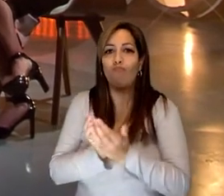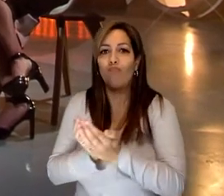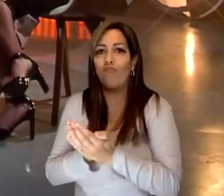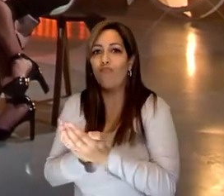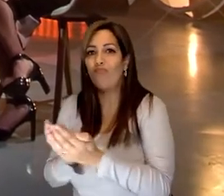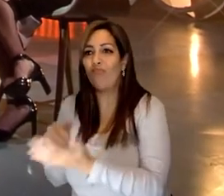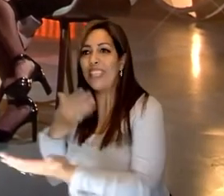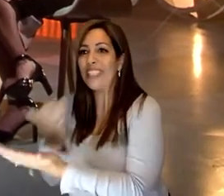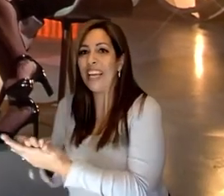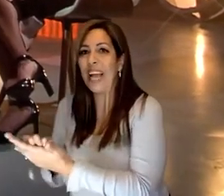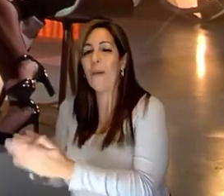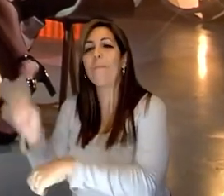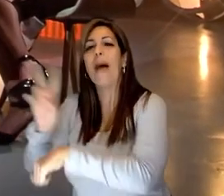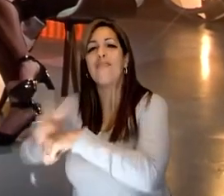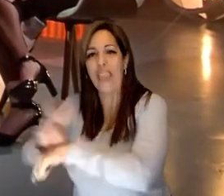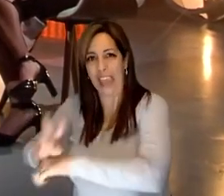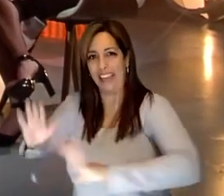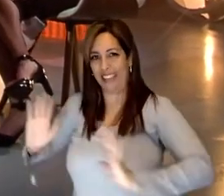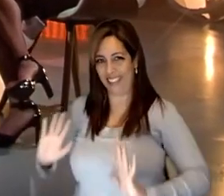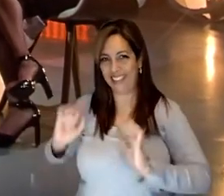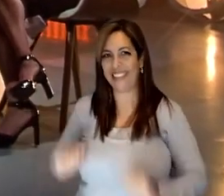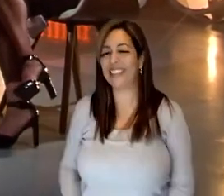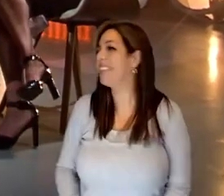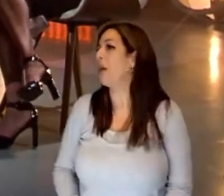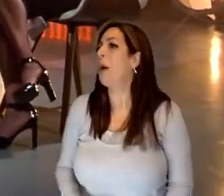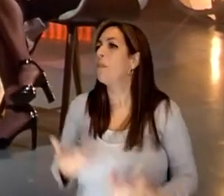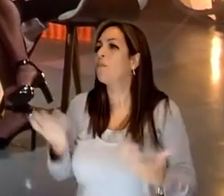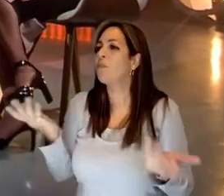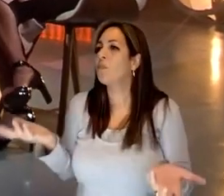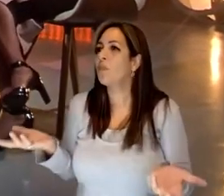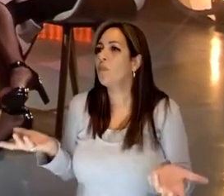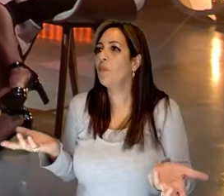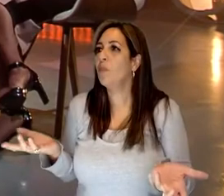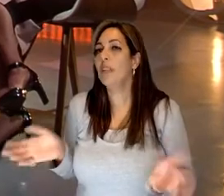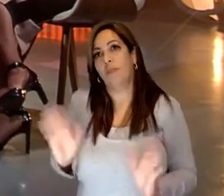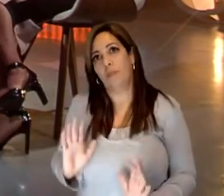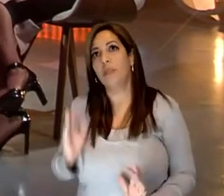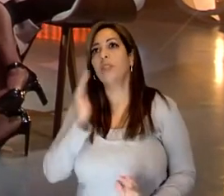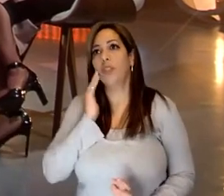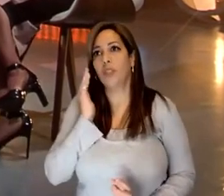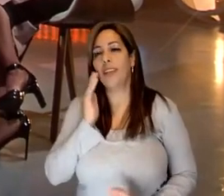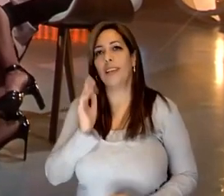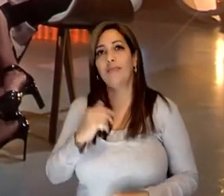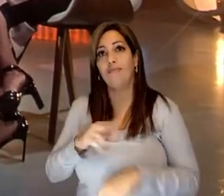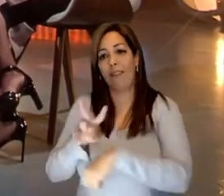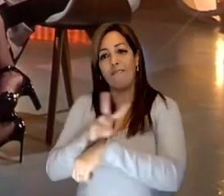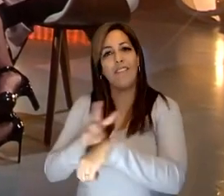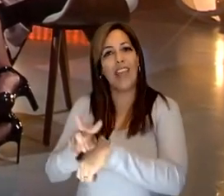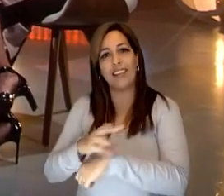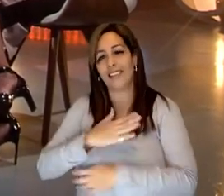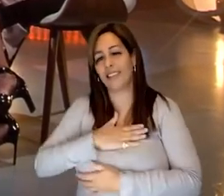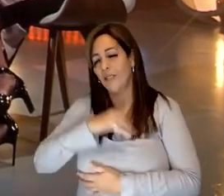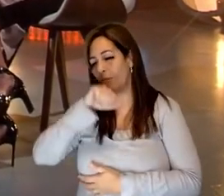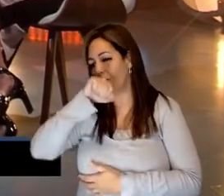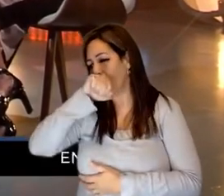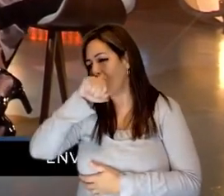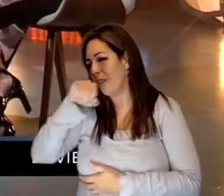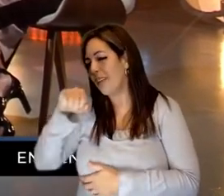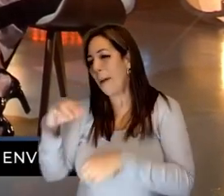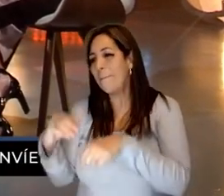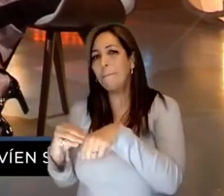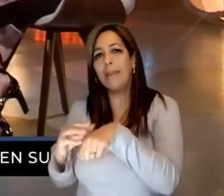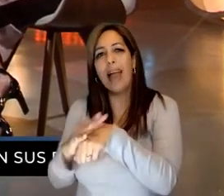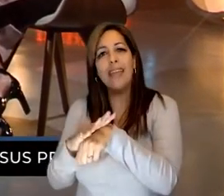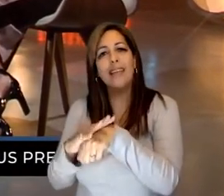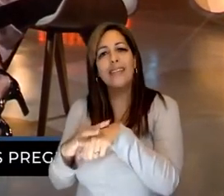tin, tin, tin, y nos vamos para Vieques. Nos vamos para Vieques. Debo reconocer que es de mis lugares favoritos, de las playas